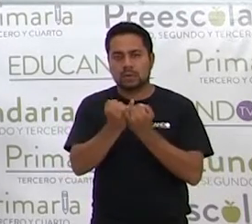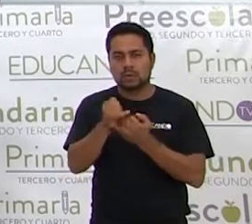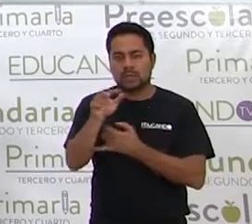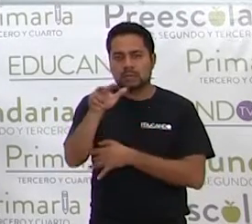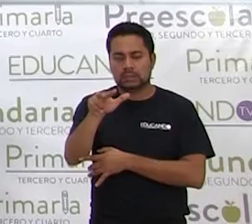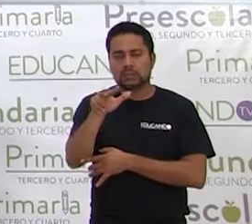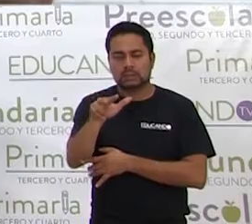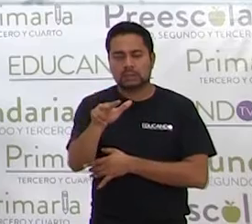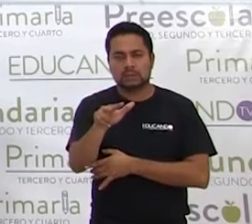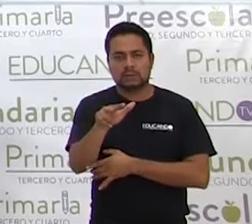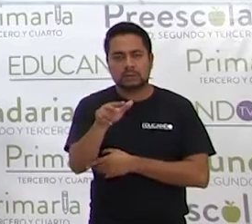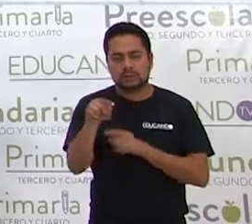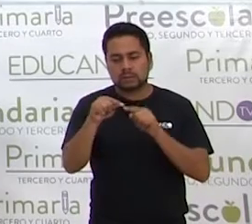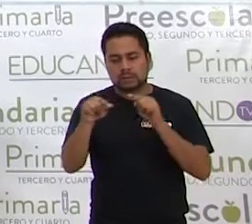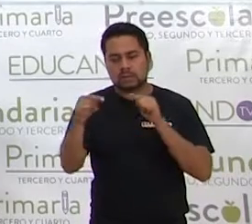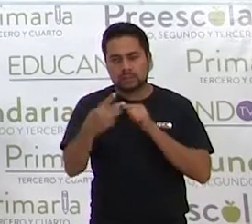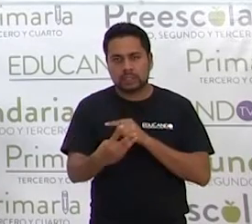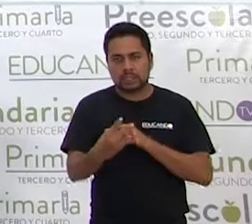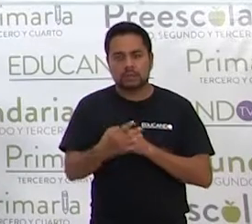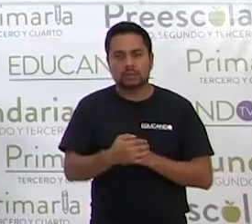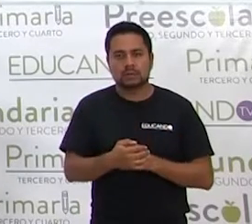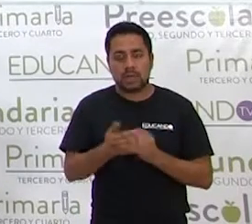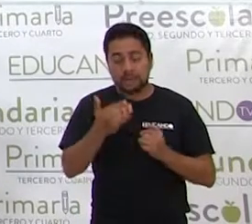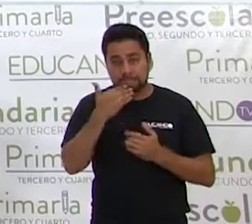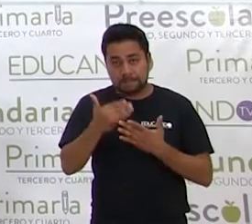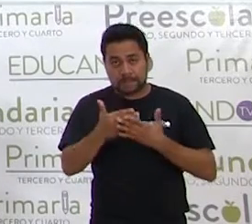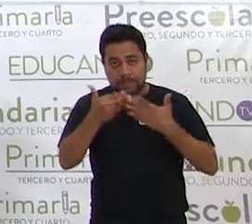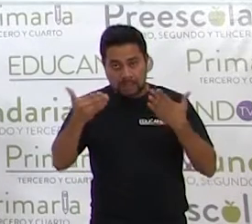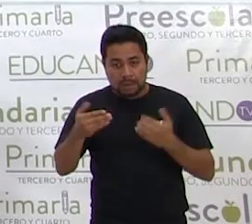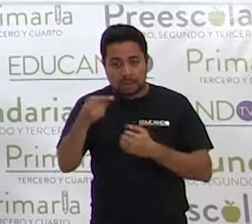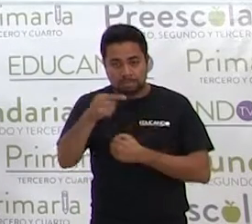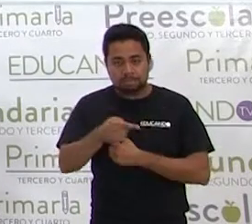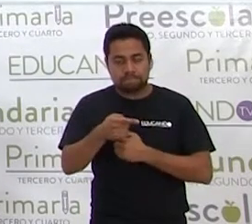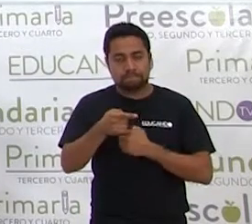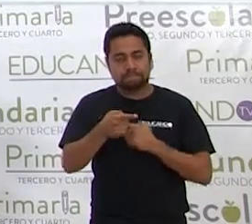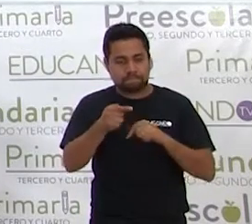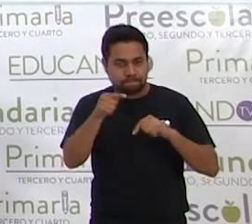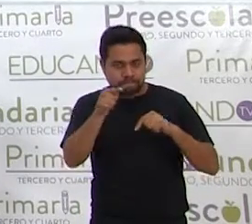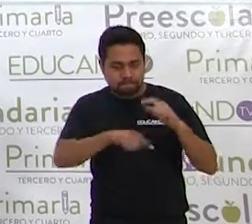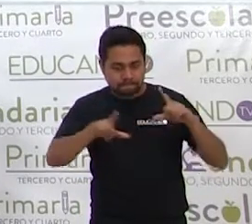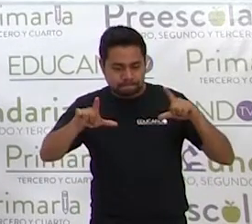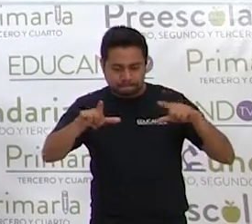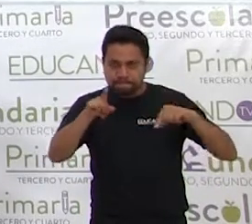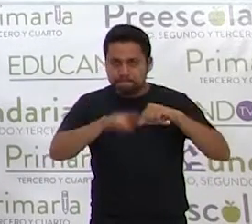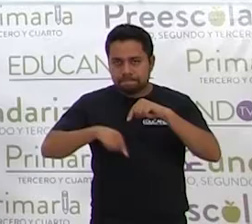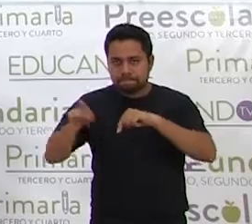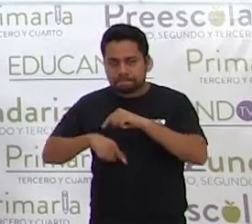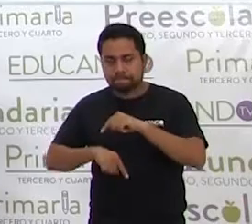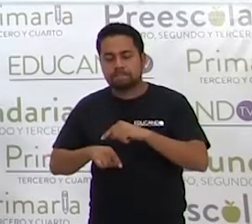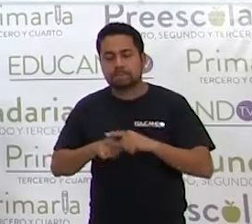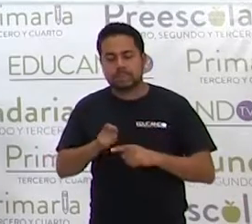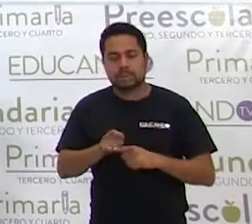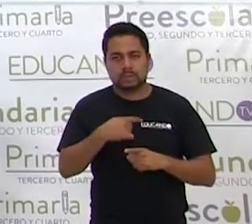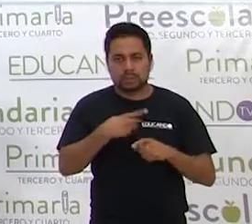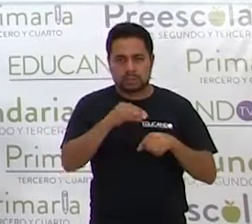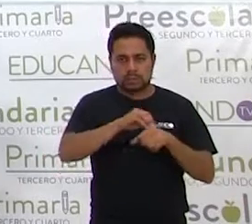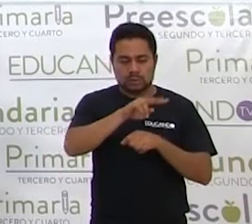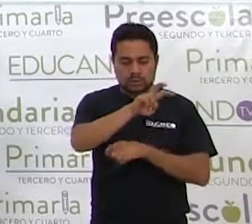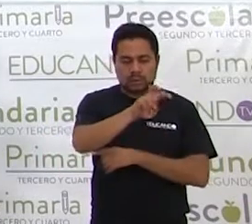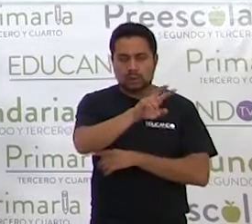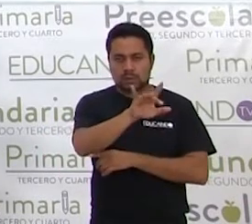18 ahora vamos a quitar estos paréntesis y ya ponemos